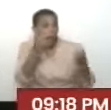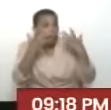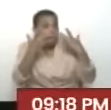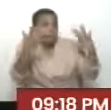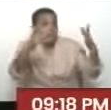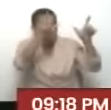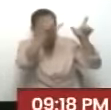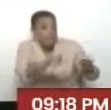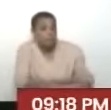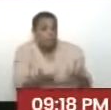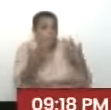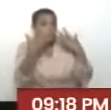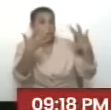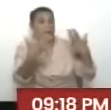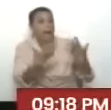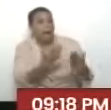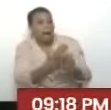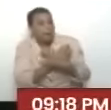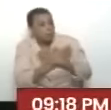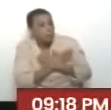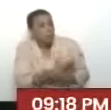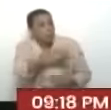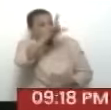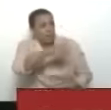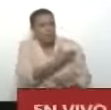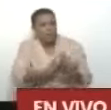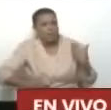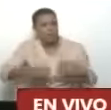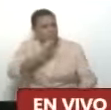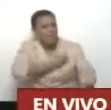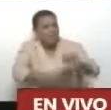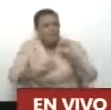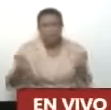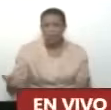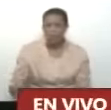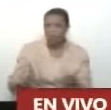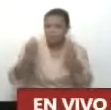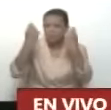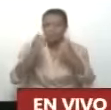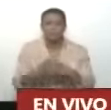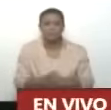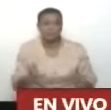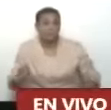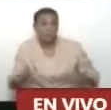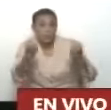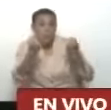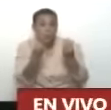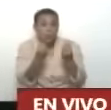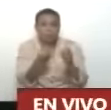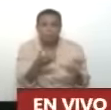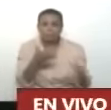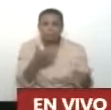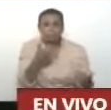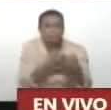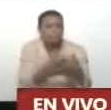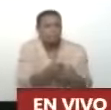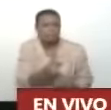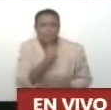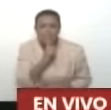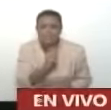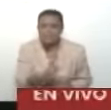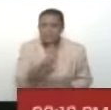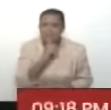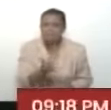que yo también personalmente le tengo hacia usted por la defensa que hemos impulsado. Porque hubieron muchos obstáculos. Primero